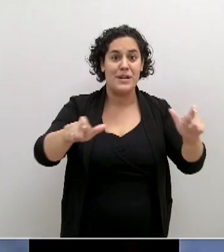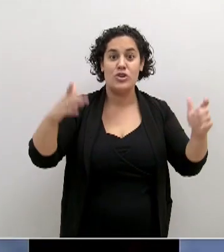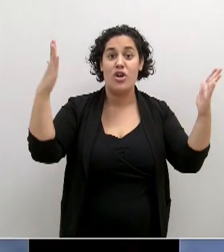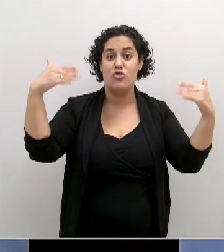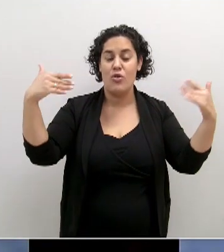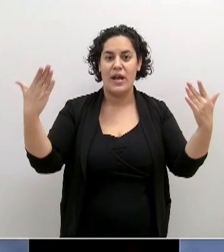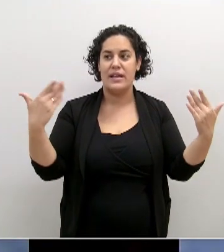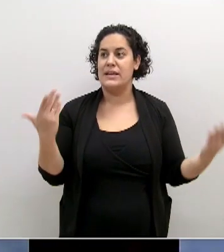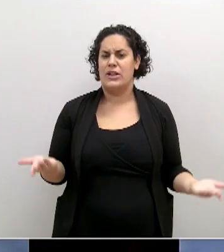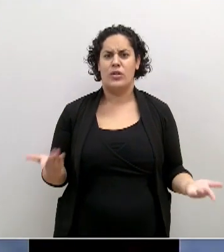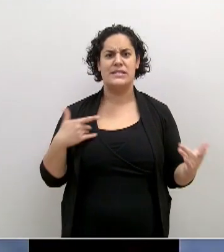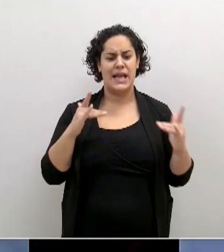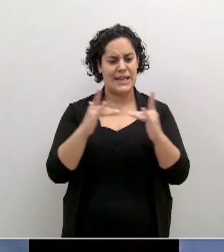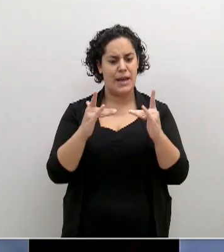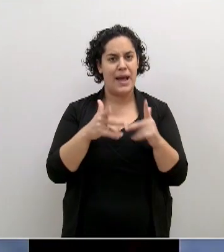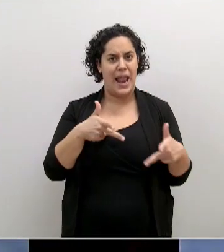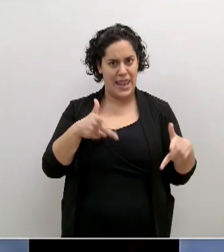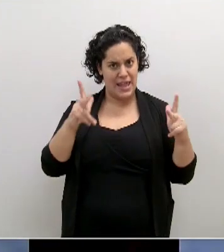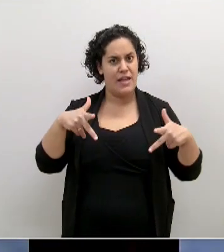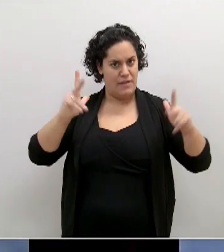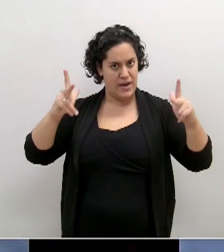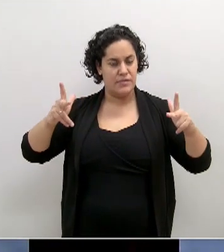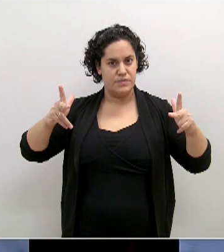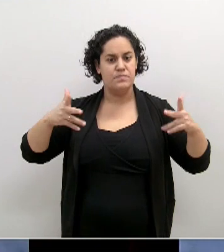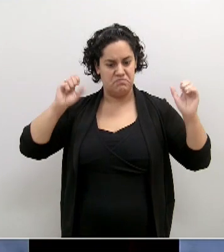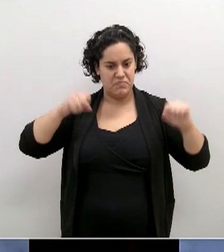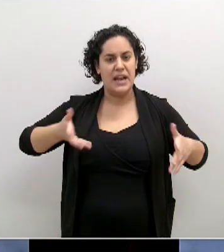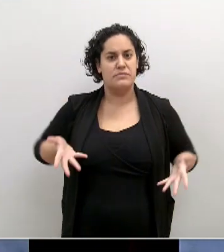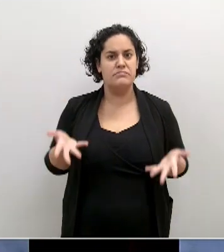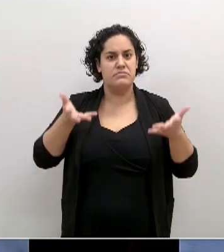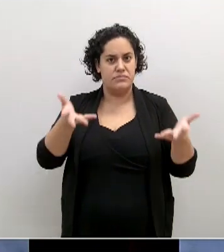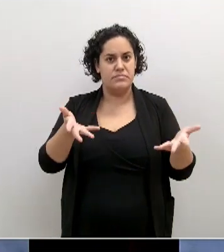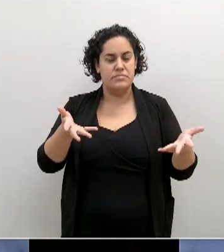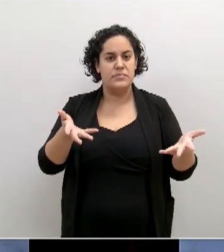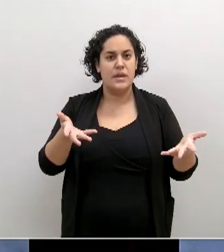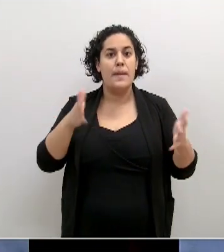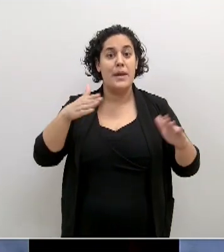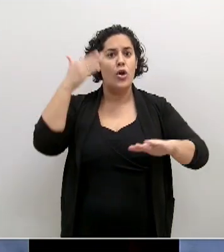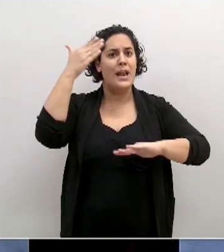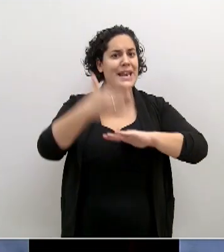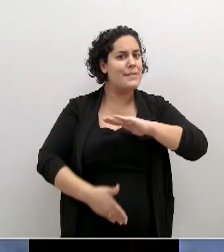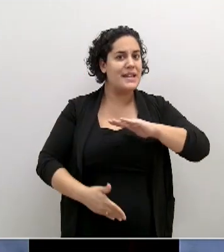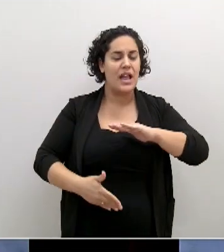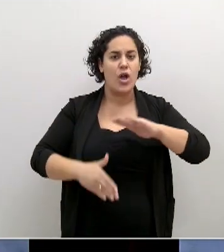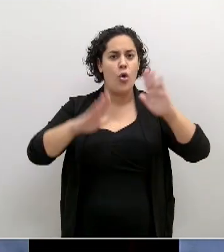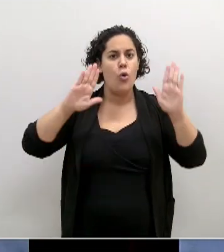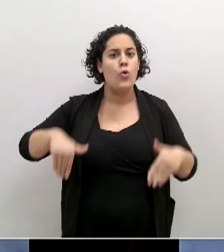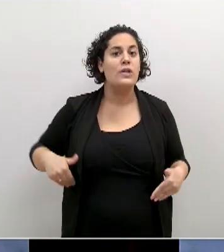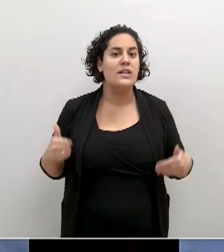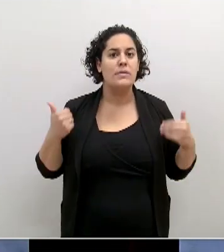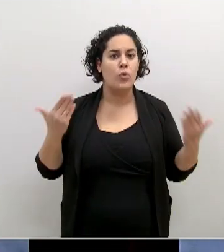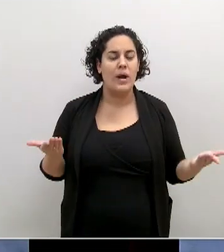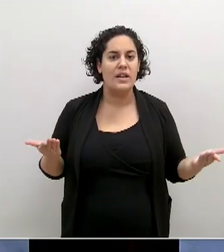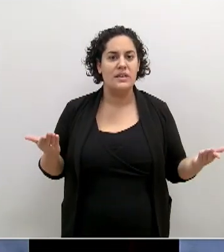muchas camas que habilitemos en alguna planta u otra de algún hospital u otro por la región, el límite último quizás va a ser